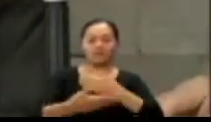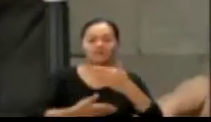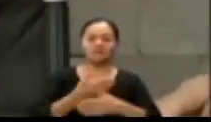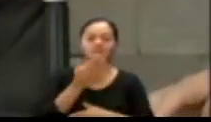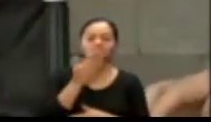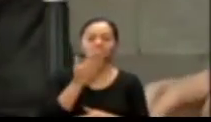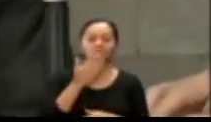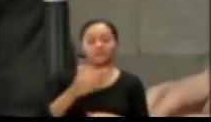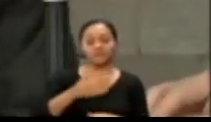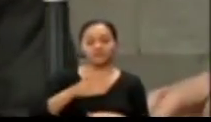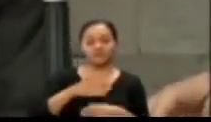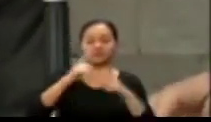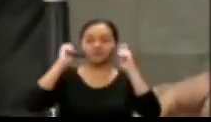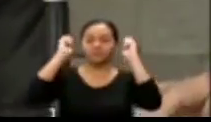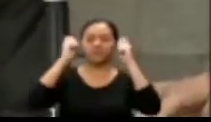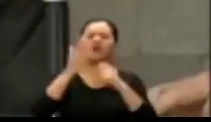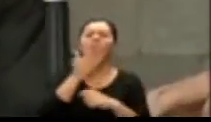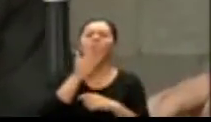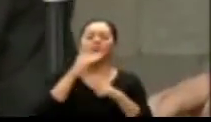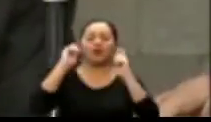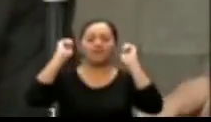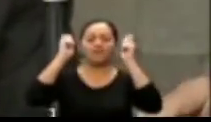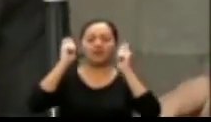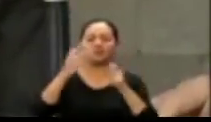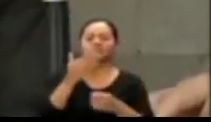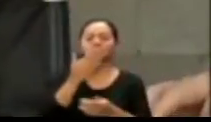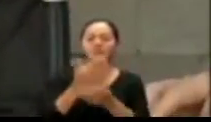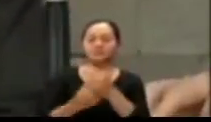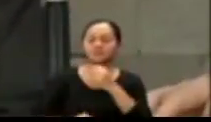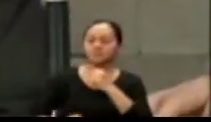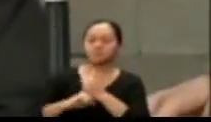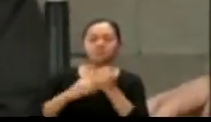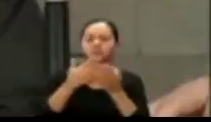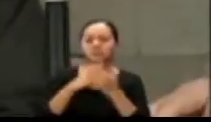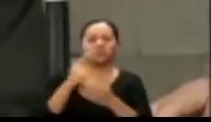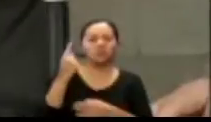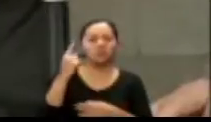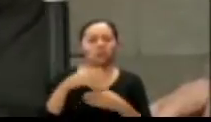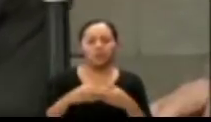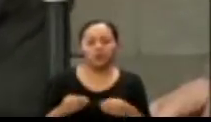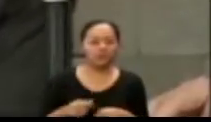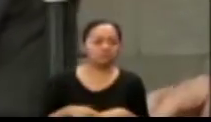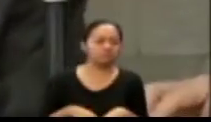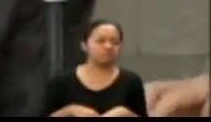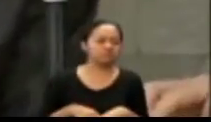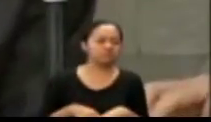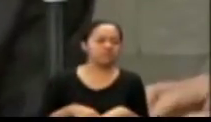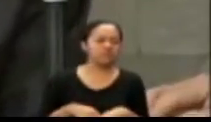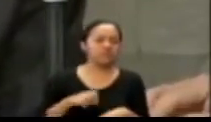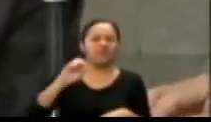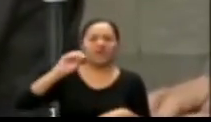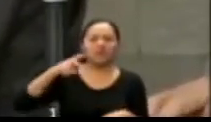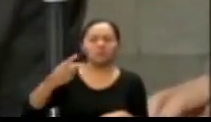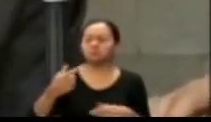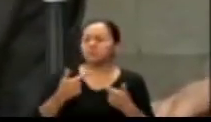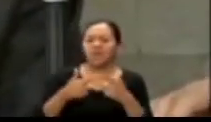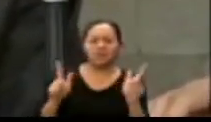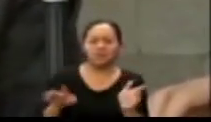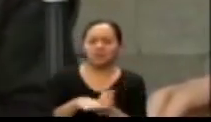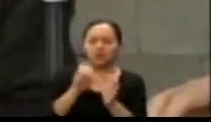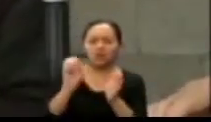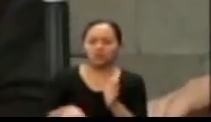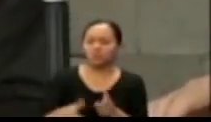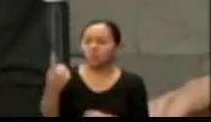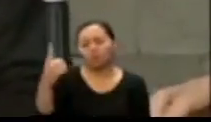que organizamos, la organizamos gracias a pequeños apoyos, €1, $1, $2, por cada ciudadano que quiere liberamente